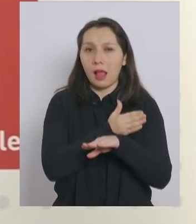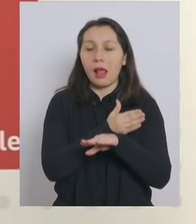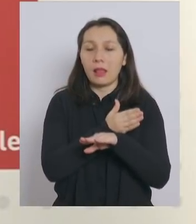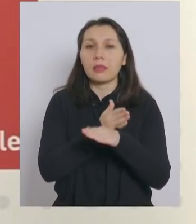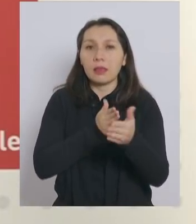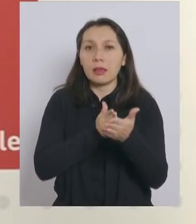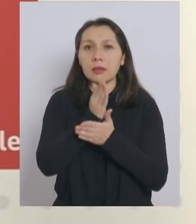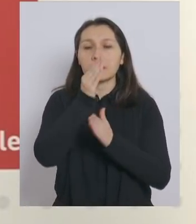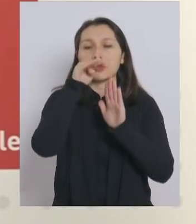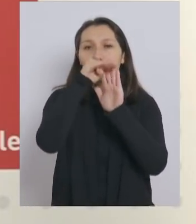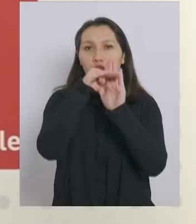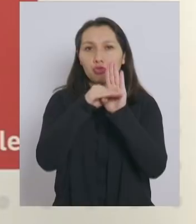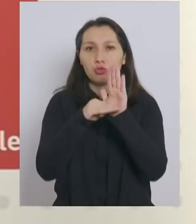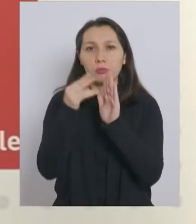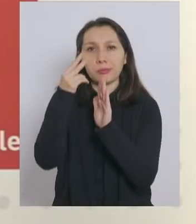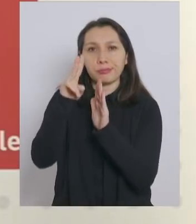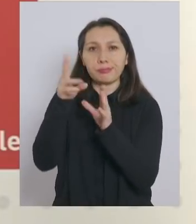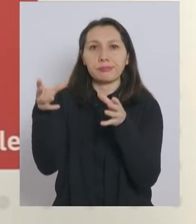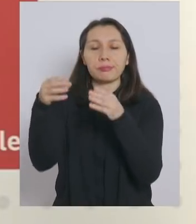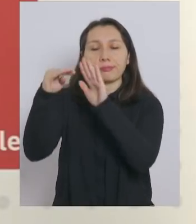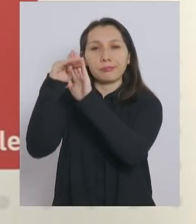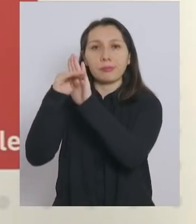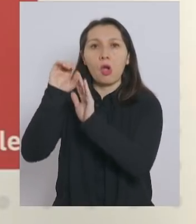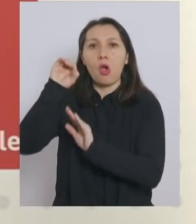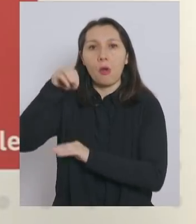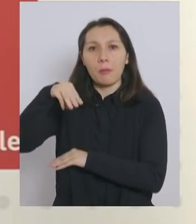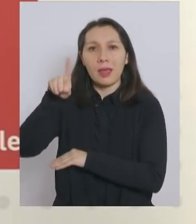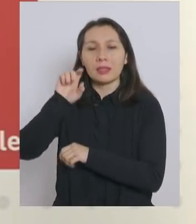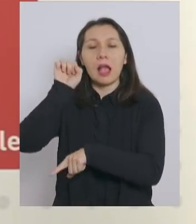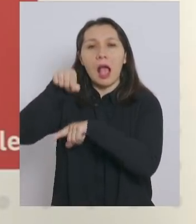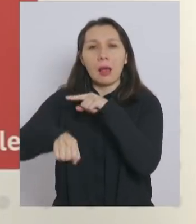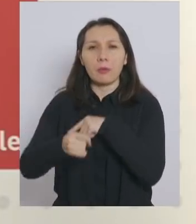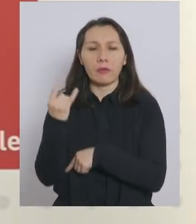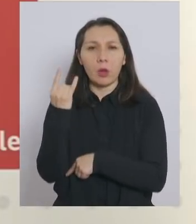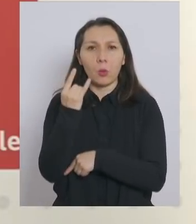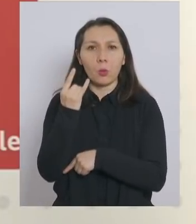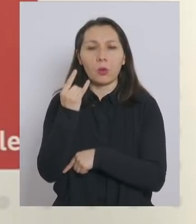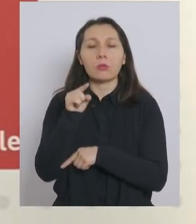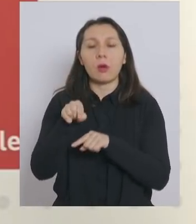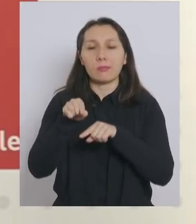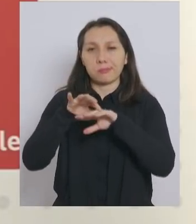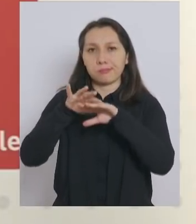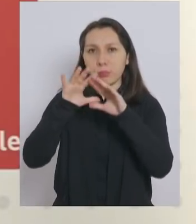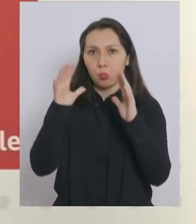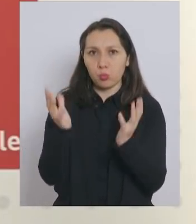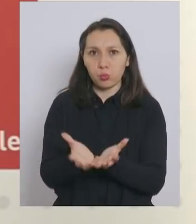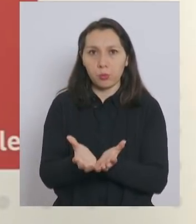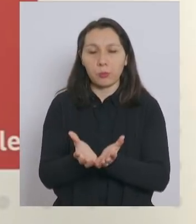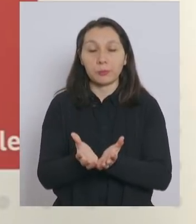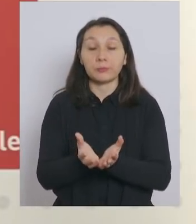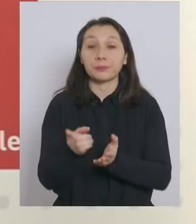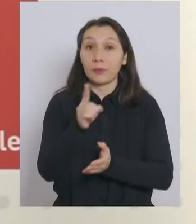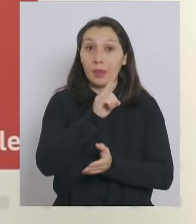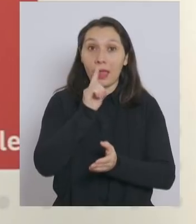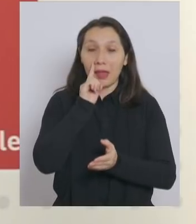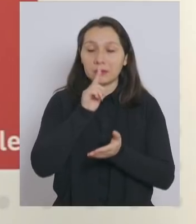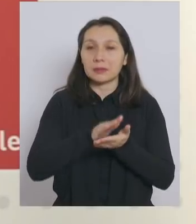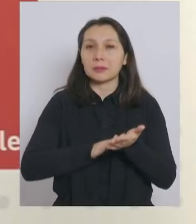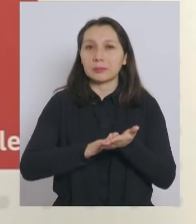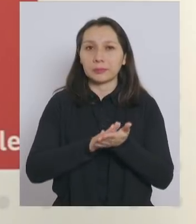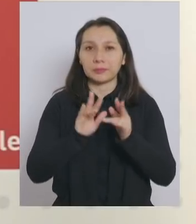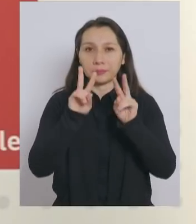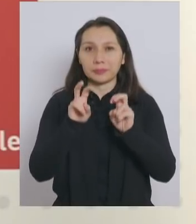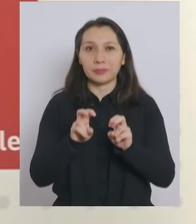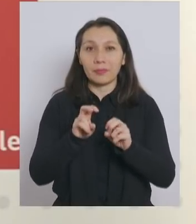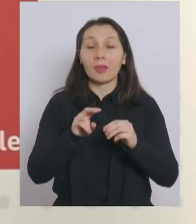a la nómina de la OMS para ser aprobadas por emergencia a nivel mundial. Así fue, por ejemplo, el caso